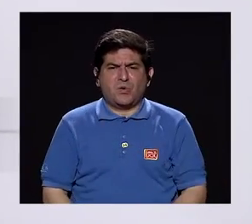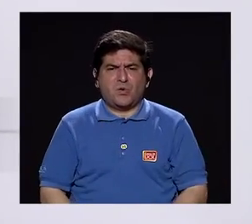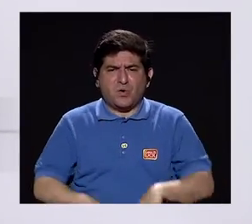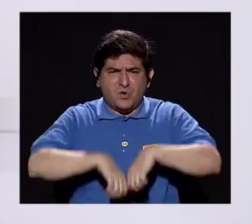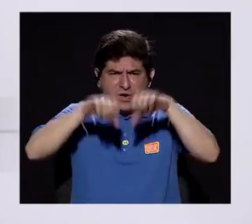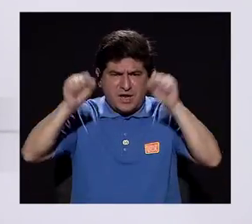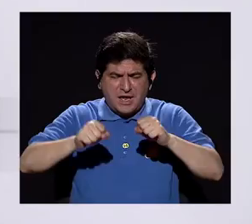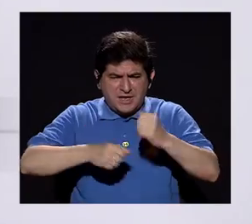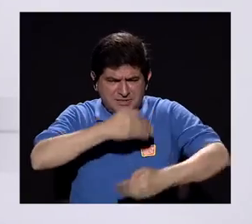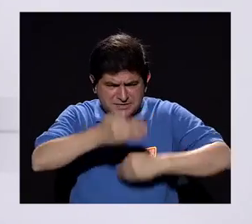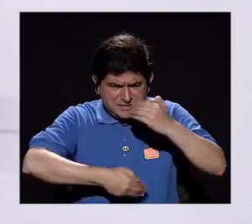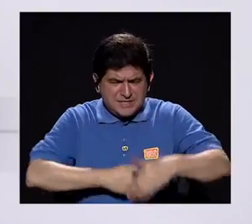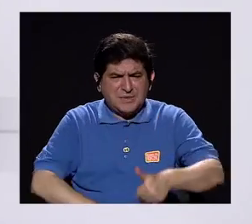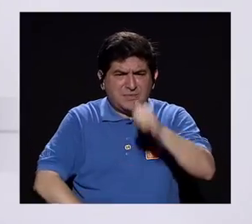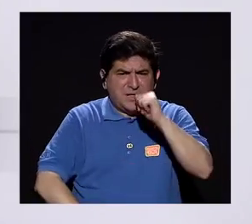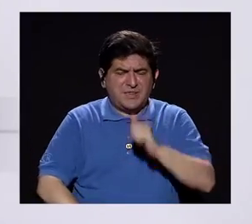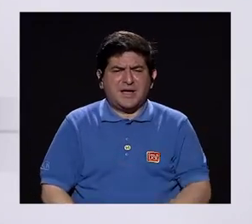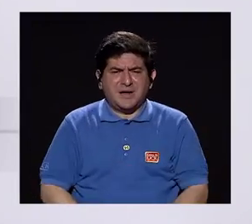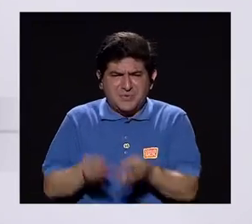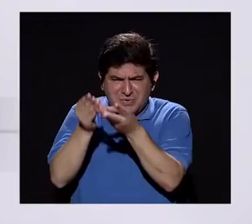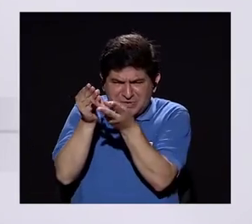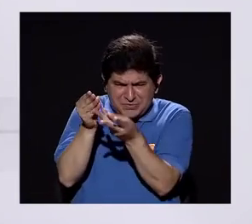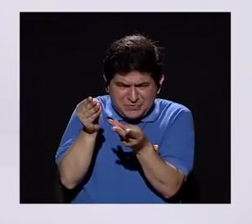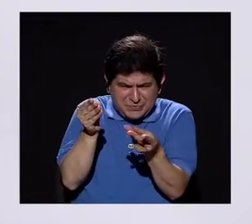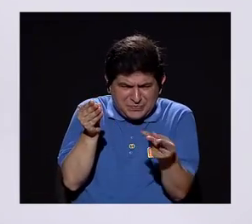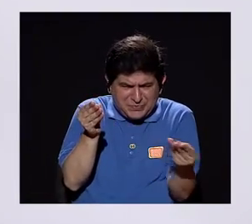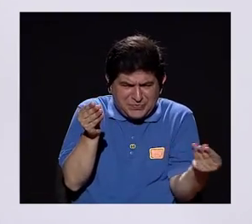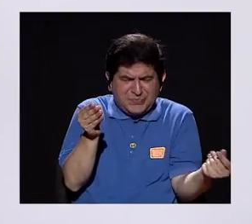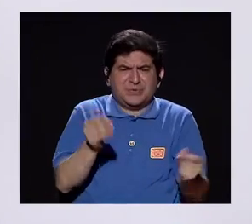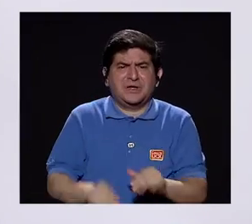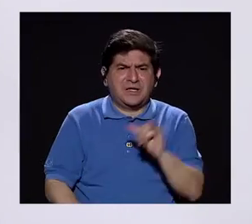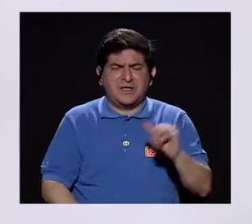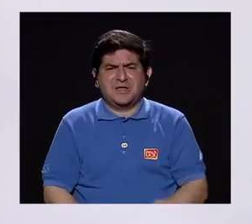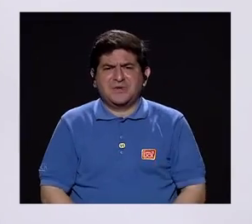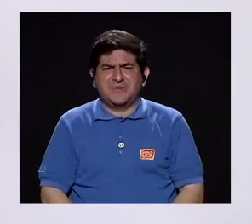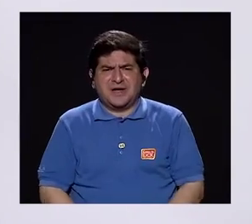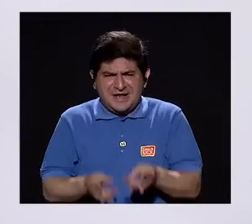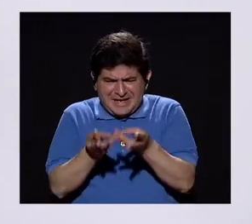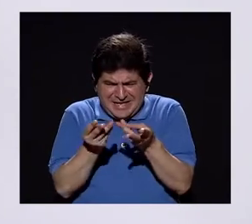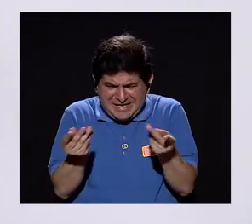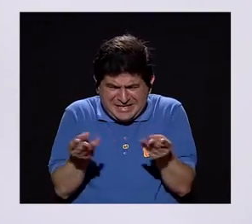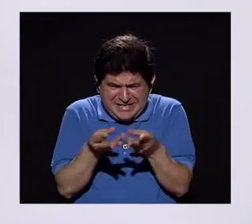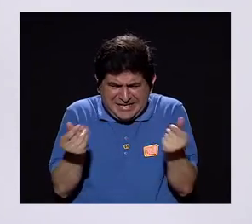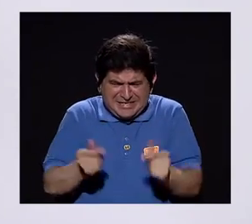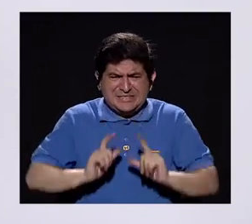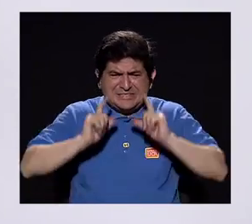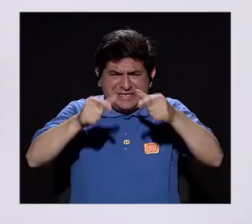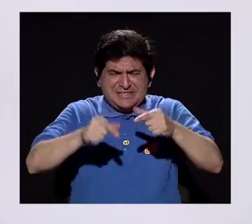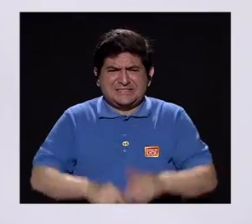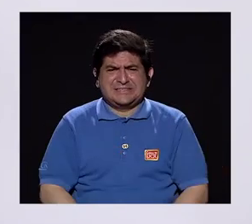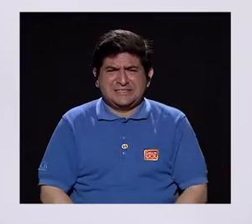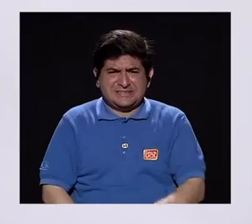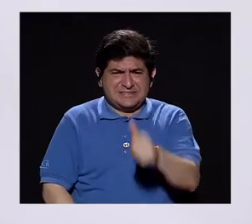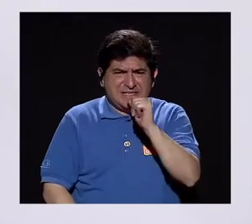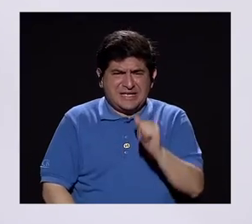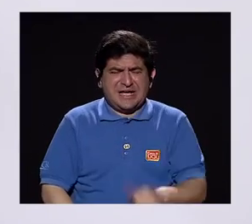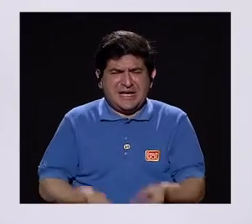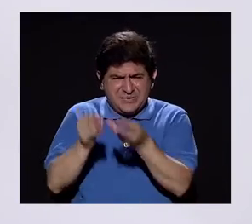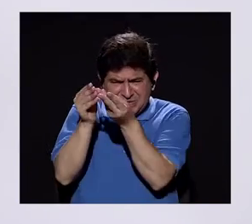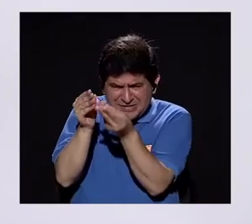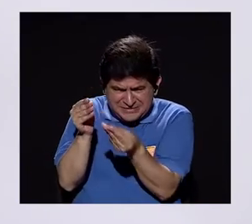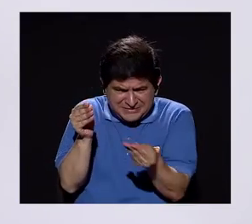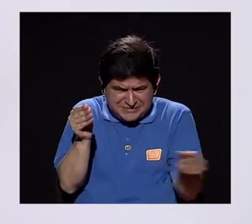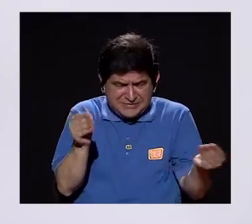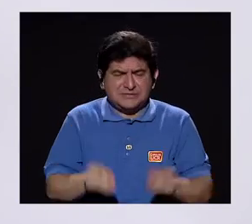sistema de tratamiento las aguas residuales que se producen verdad de la descomposición de los de los residuos este